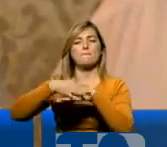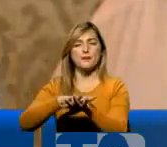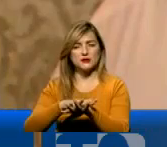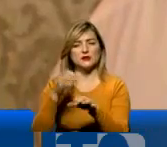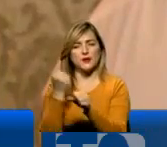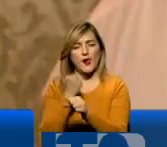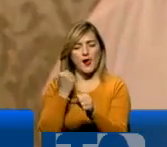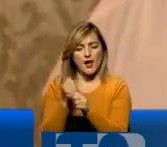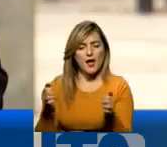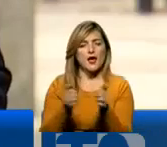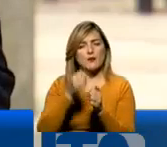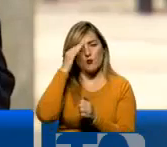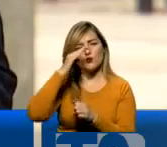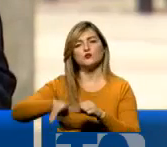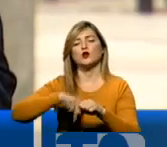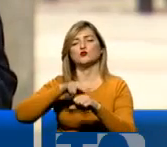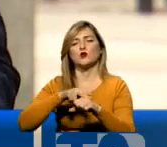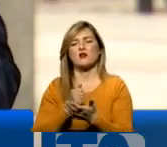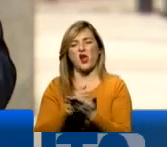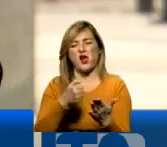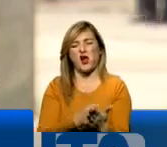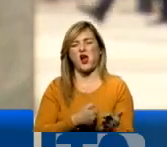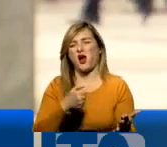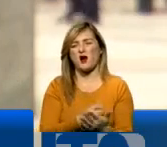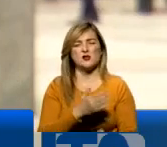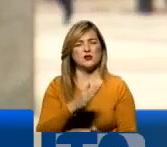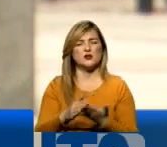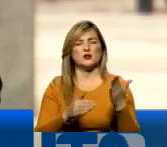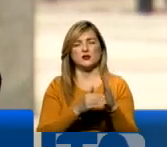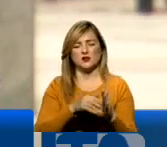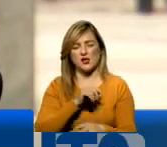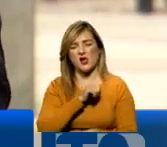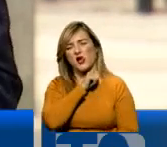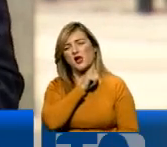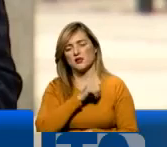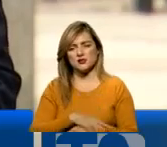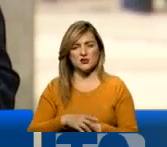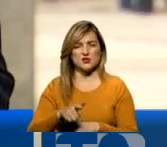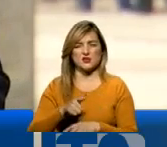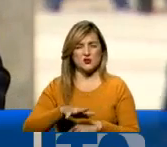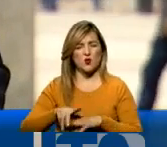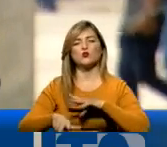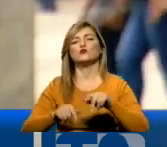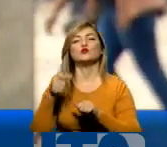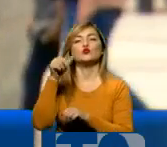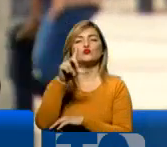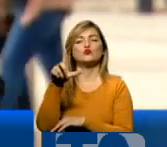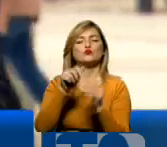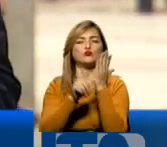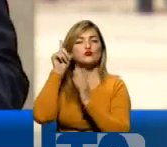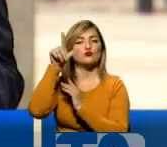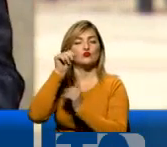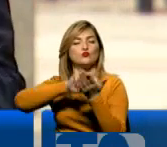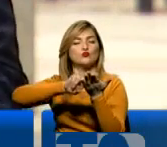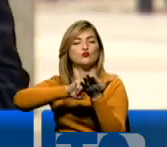estamos armando con la Policía Nacional. Las autoridades que conformaron esta mesa se reunirán nuevamente el próximo lunes con el ministro de Gobierno para